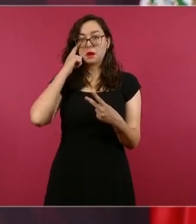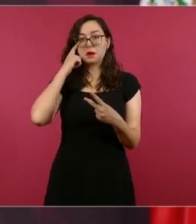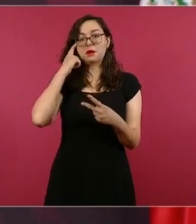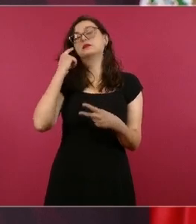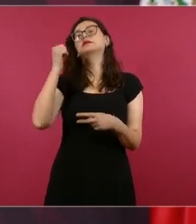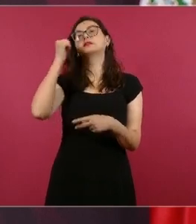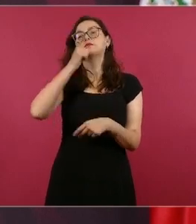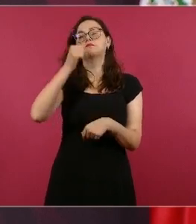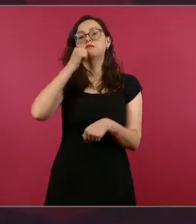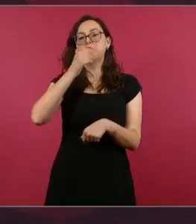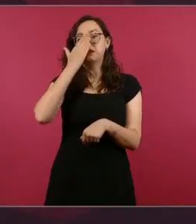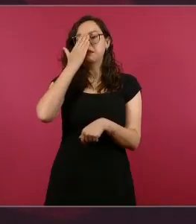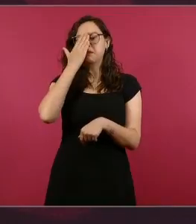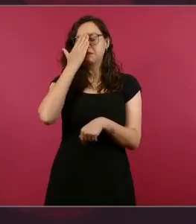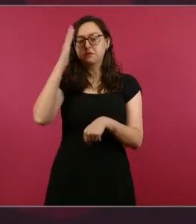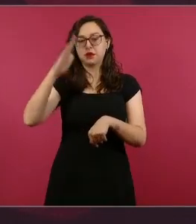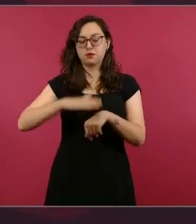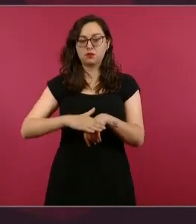exaltar.